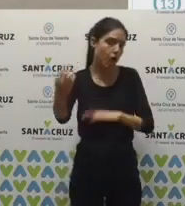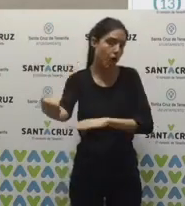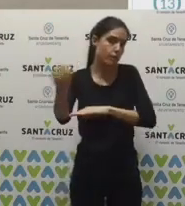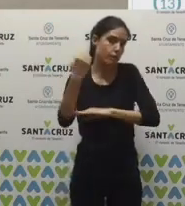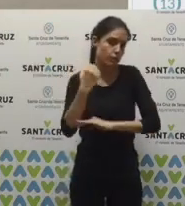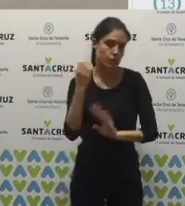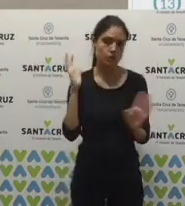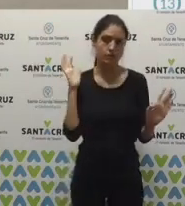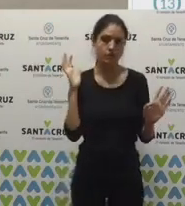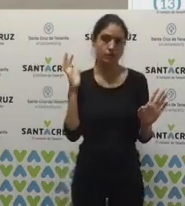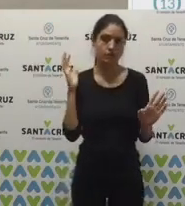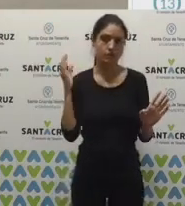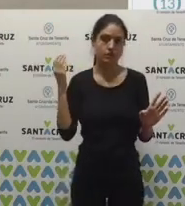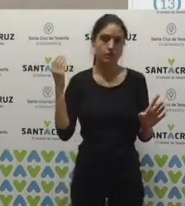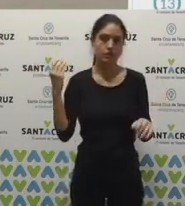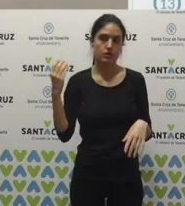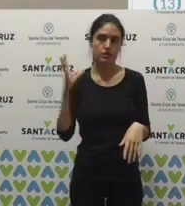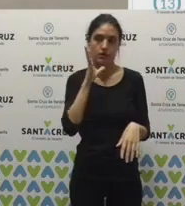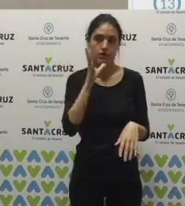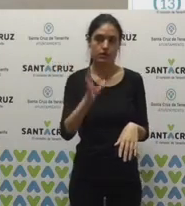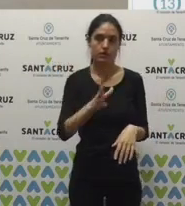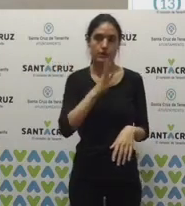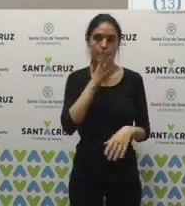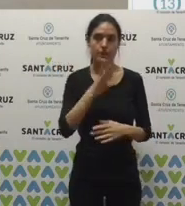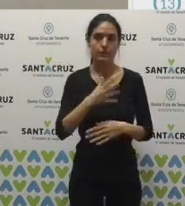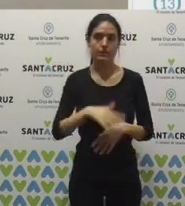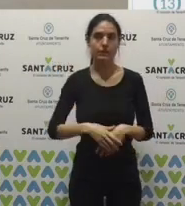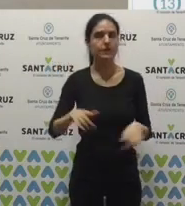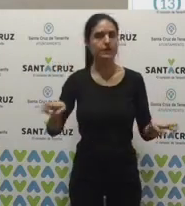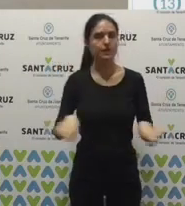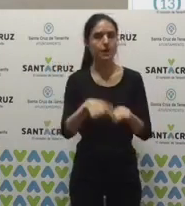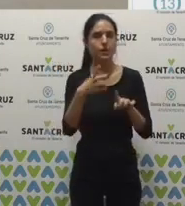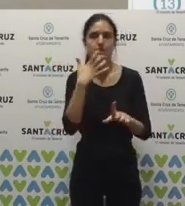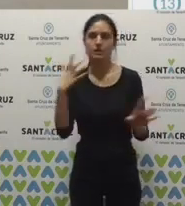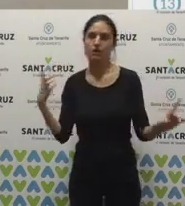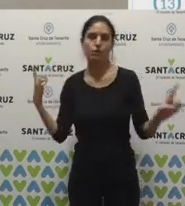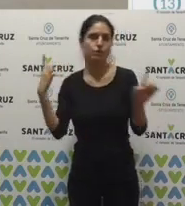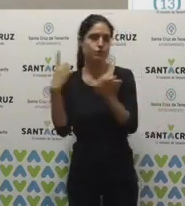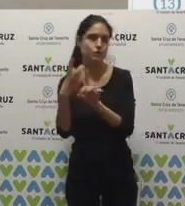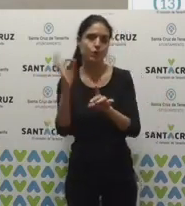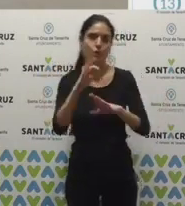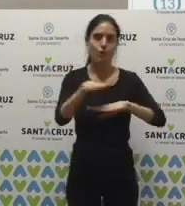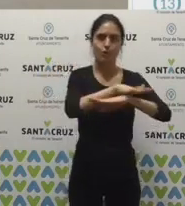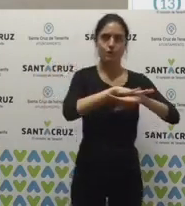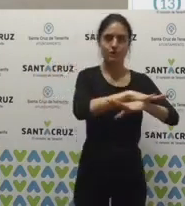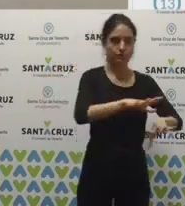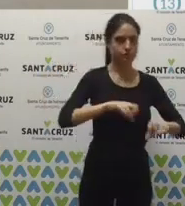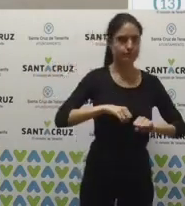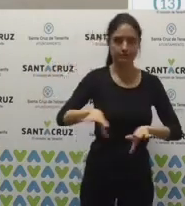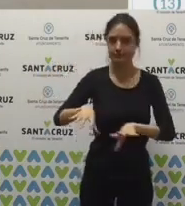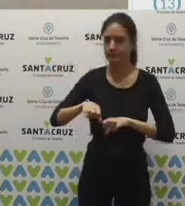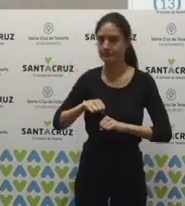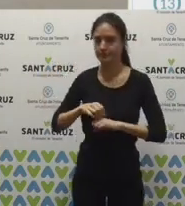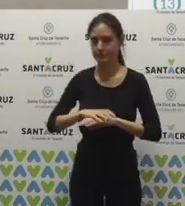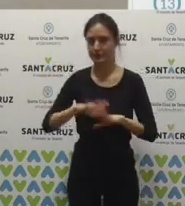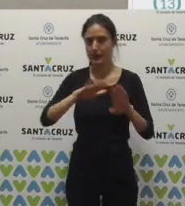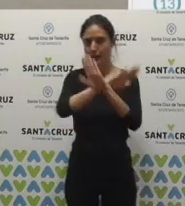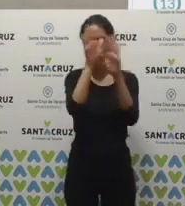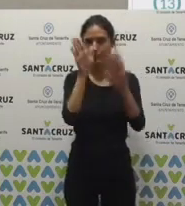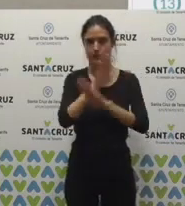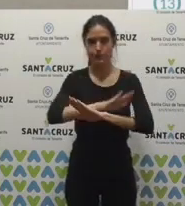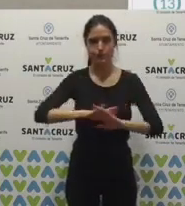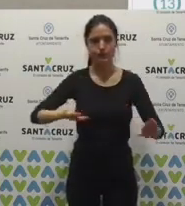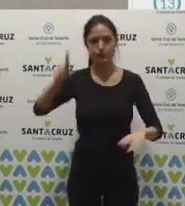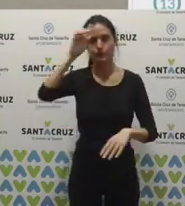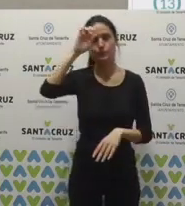bien desde el gobierno cuando o bien de de la oposición en los dos últimos mandatos por último no sé si queda tiempo si no